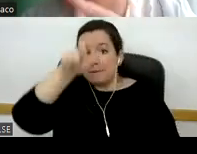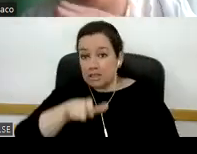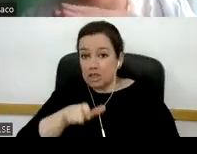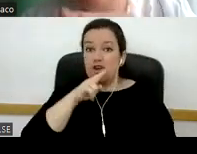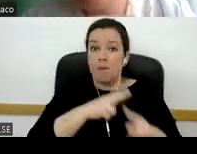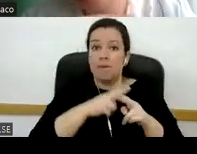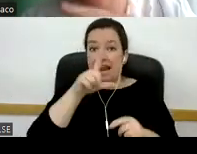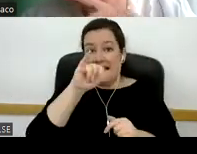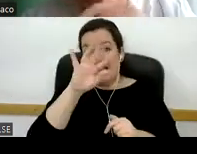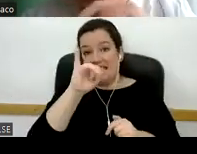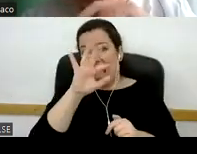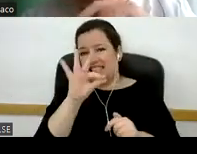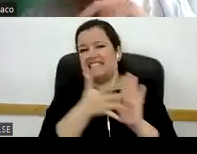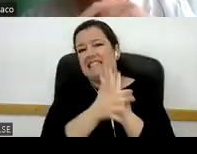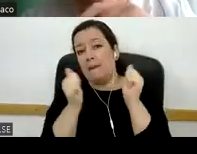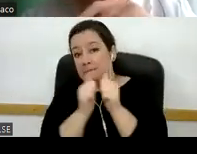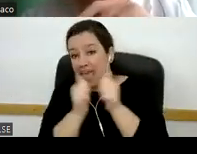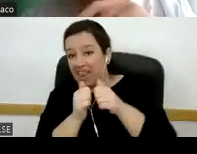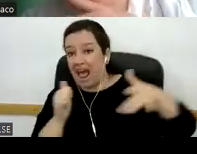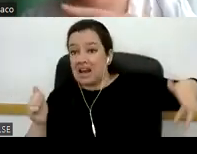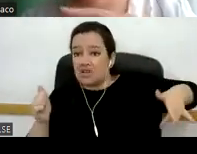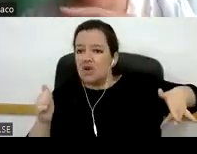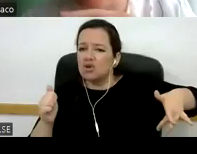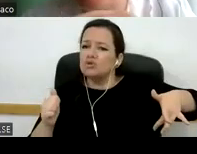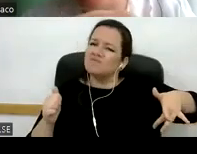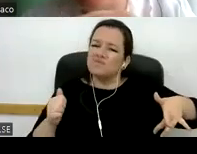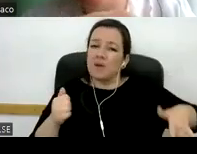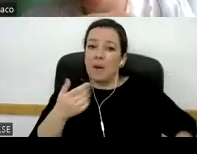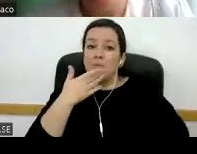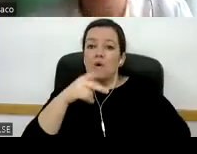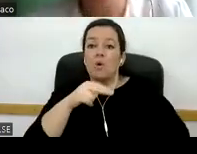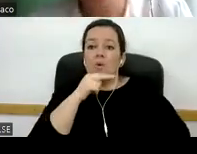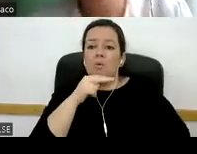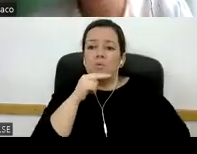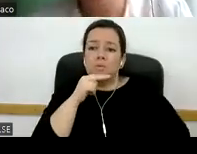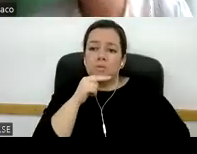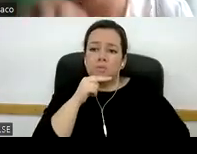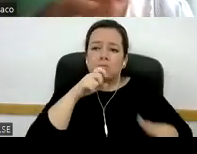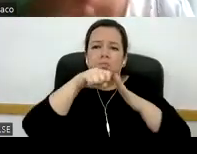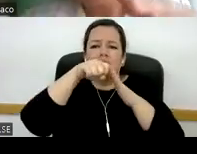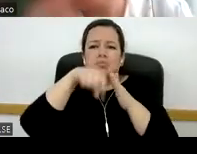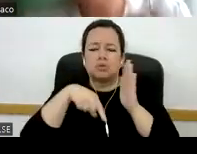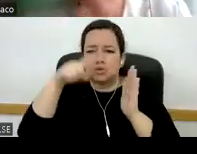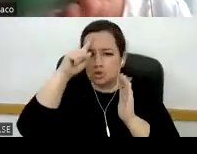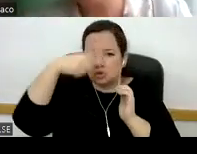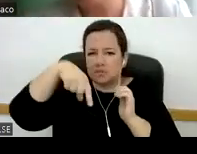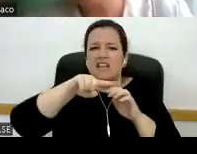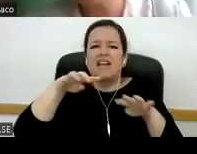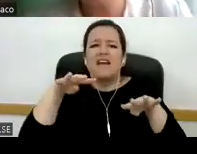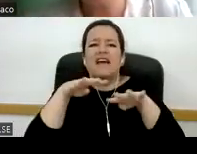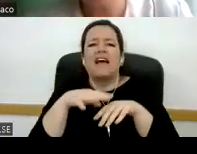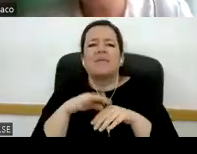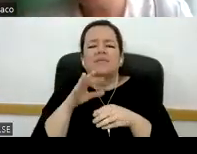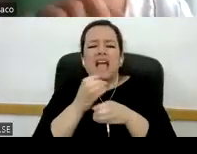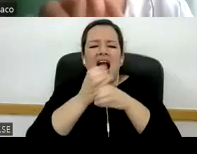litiasis renal sí que insistimos que antes de expulsarla vaya orinando, no sé si conocéis, bueno, sí, los filtros de café estos